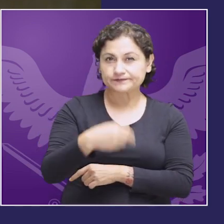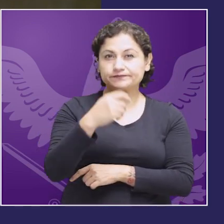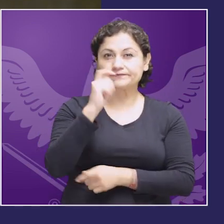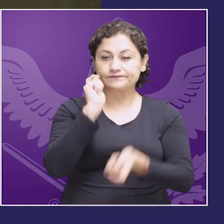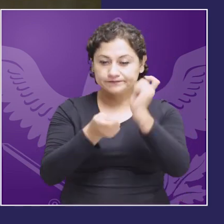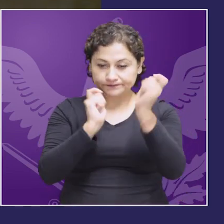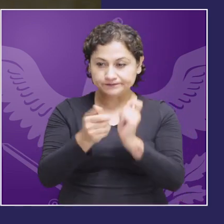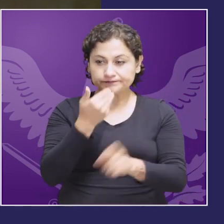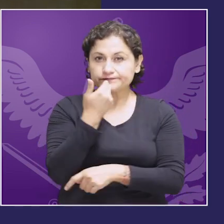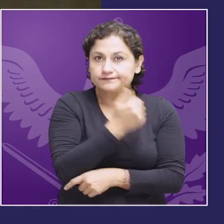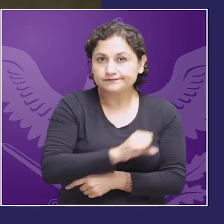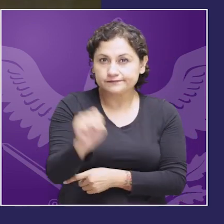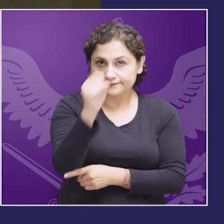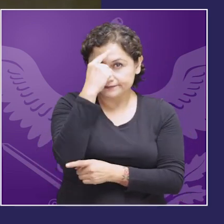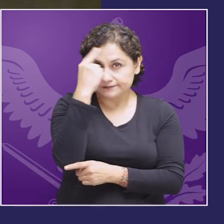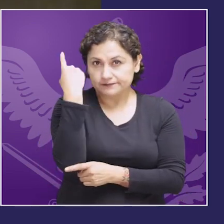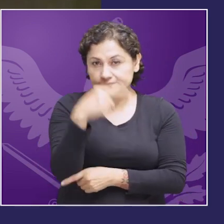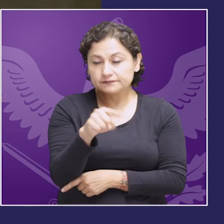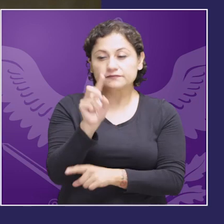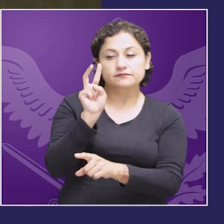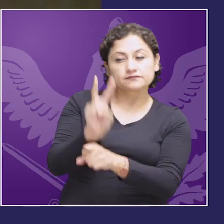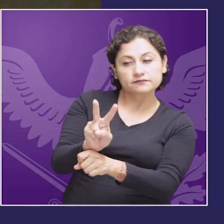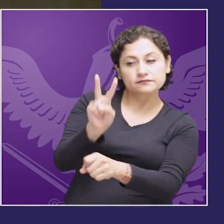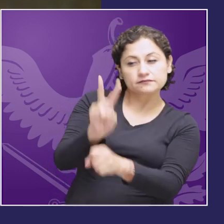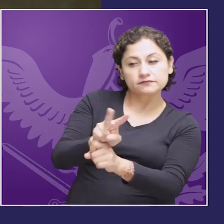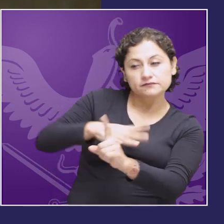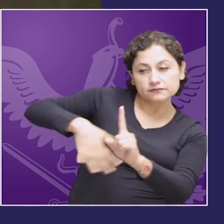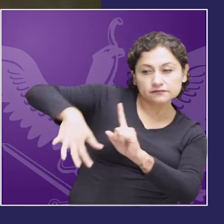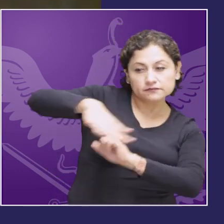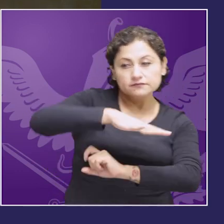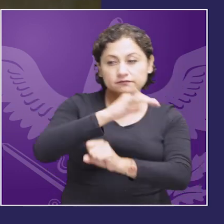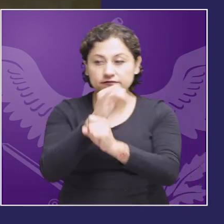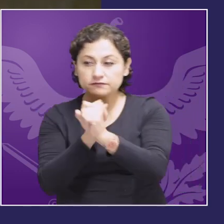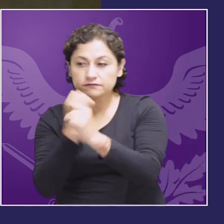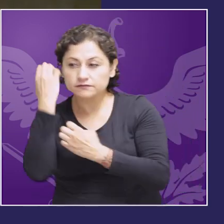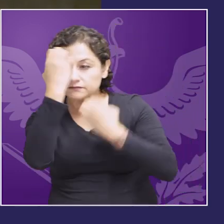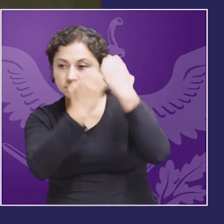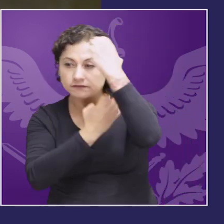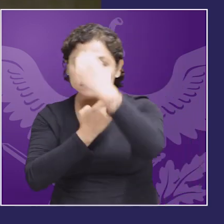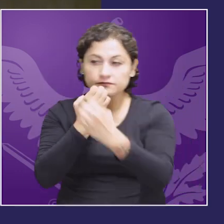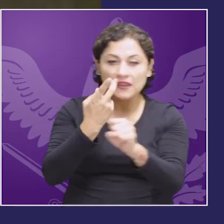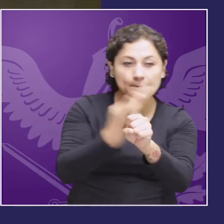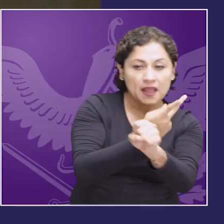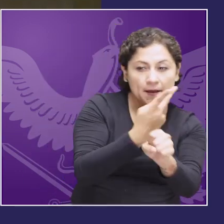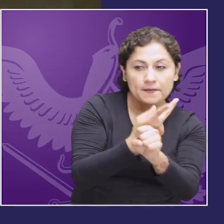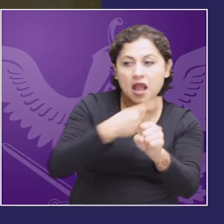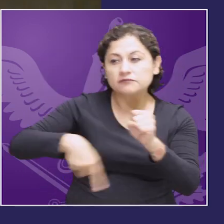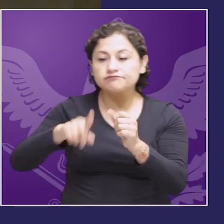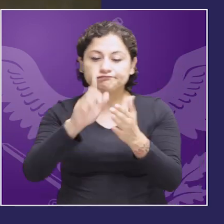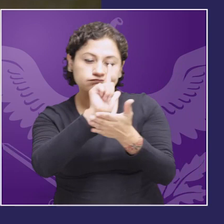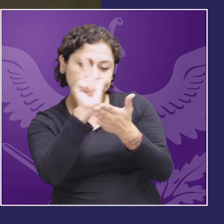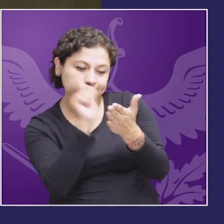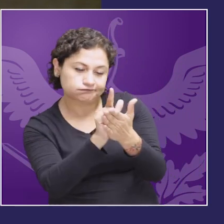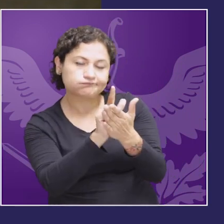es verdaderamente tener la capacidad y las herramientas para analizar el caudal probatorio, analizar los hechos, analizar